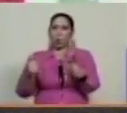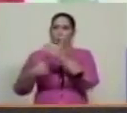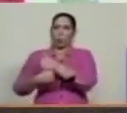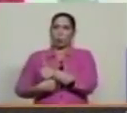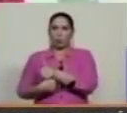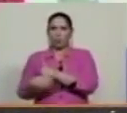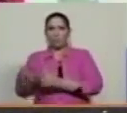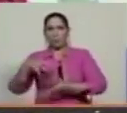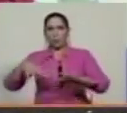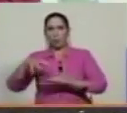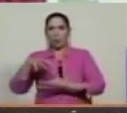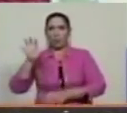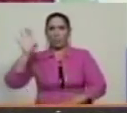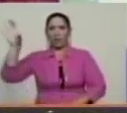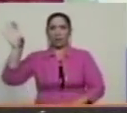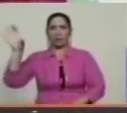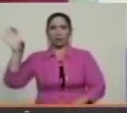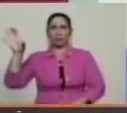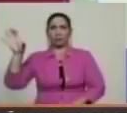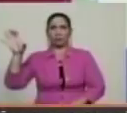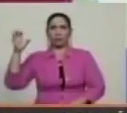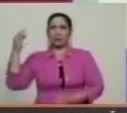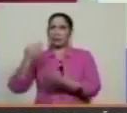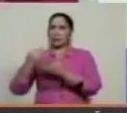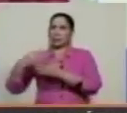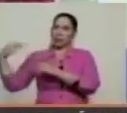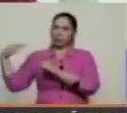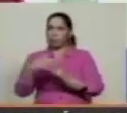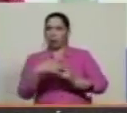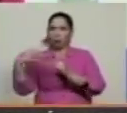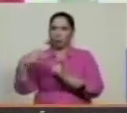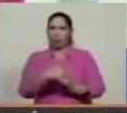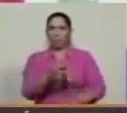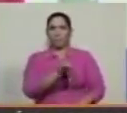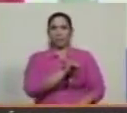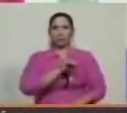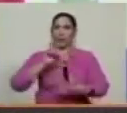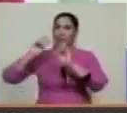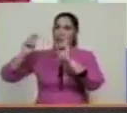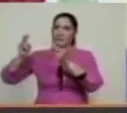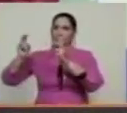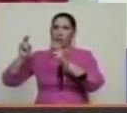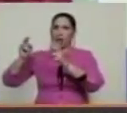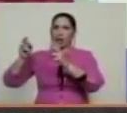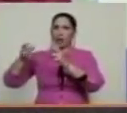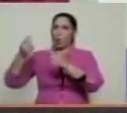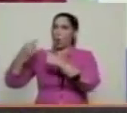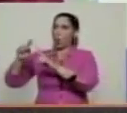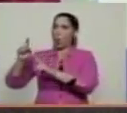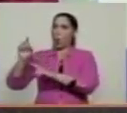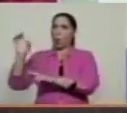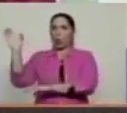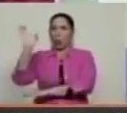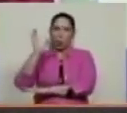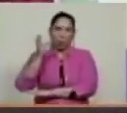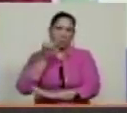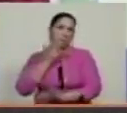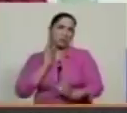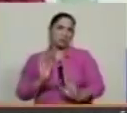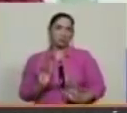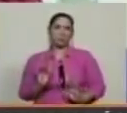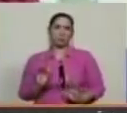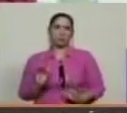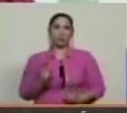países, se la pasan atacando a Venezuela para que los titulares allá en Colombia sean